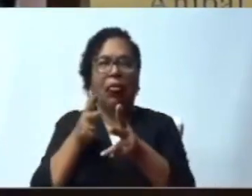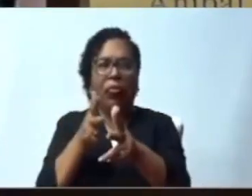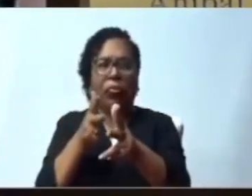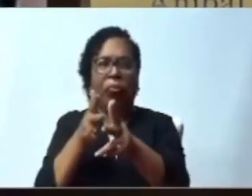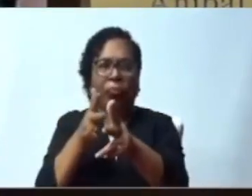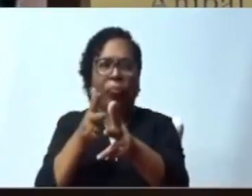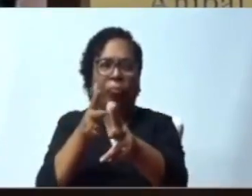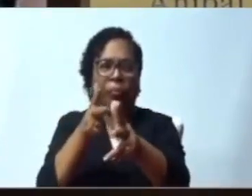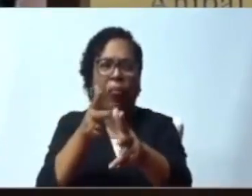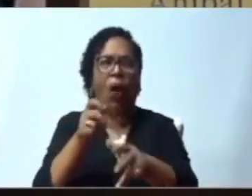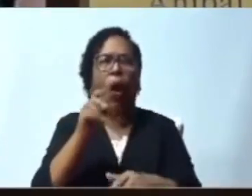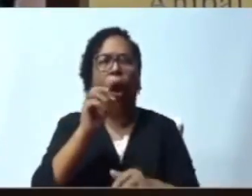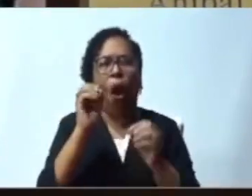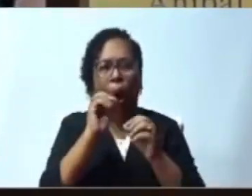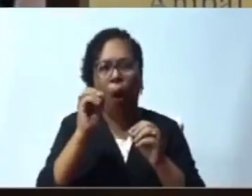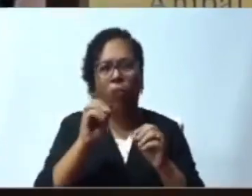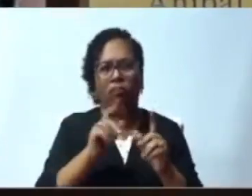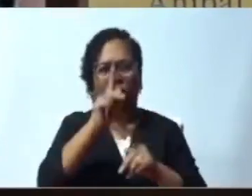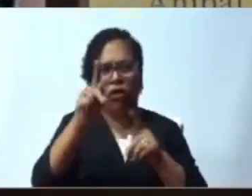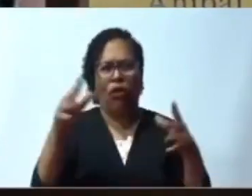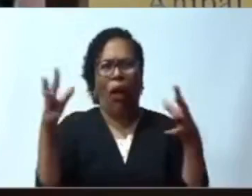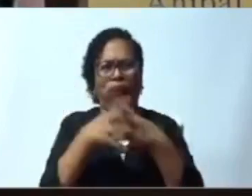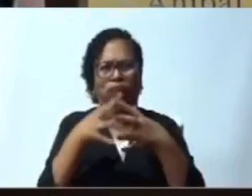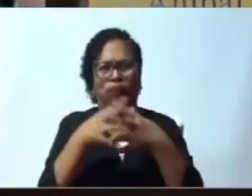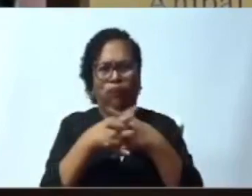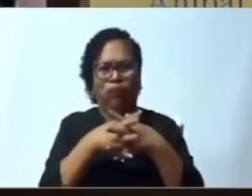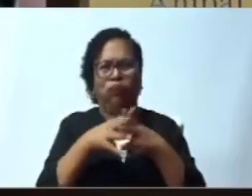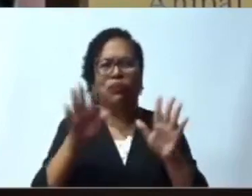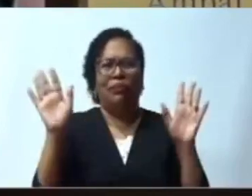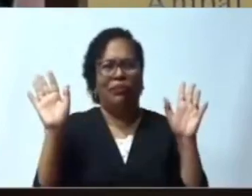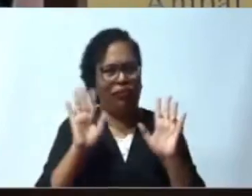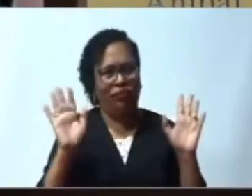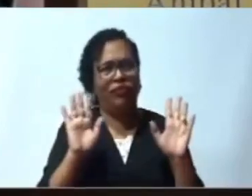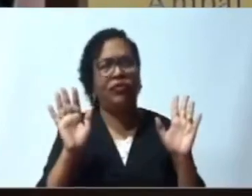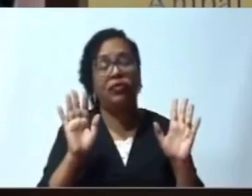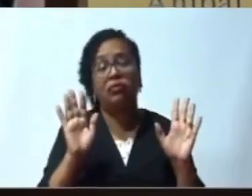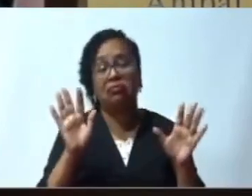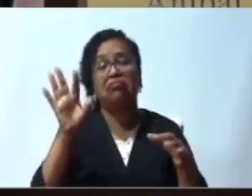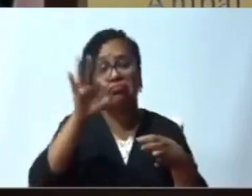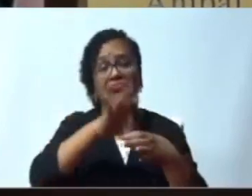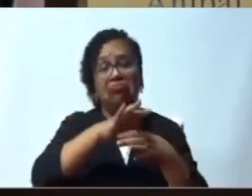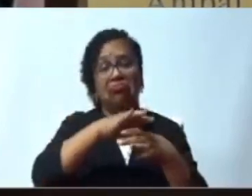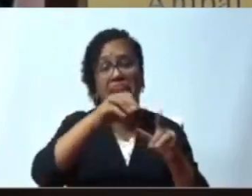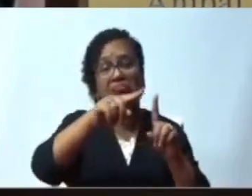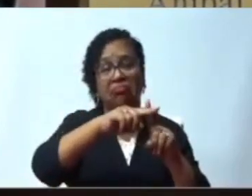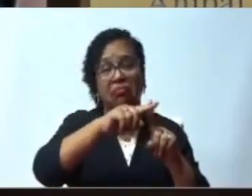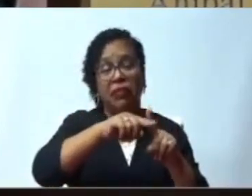lo acercamos más a la ciudadanía. Voy a votar que sí por la resolución. Cuenten con mi voto favorable.